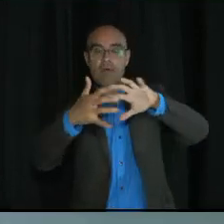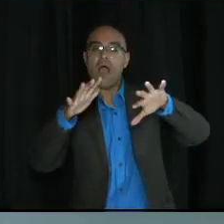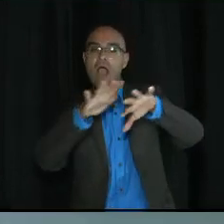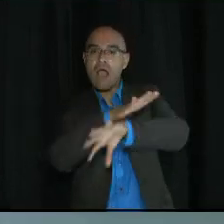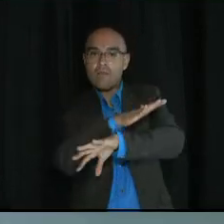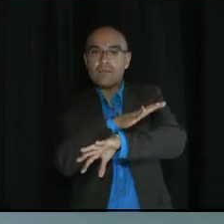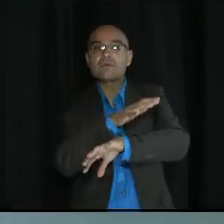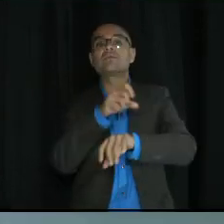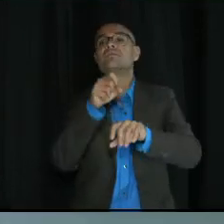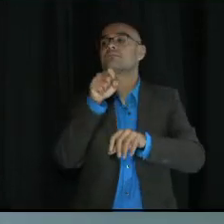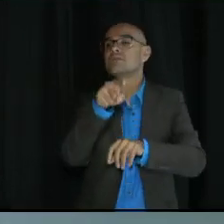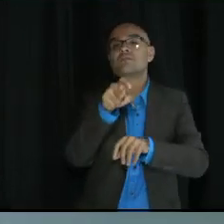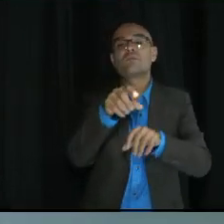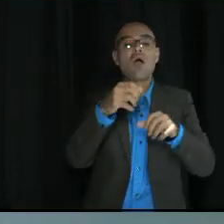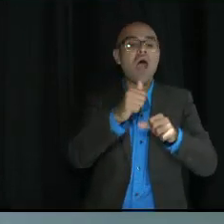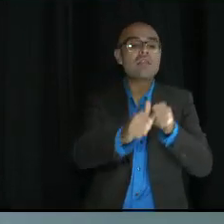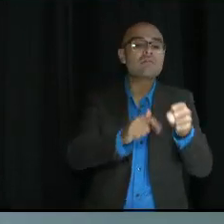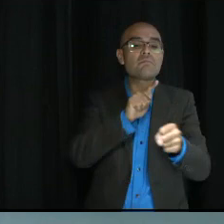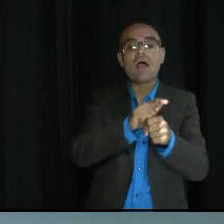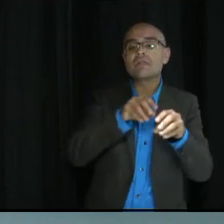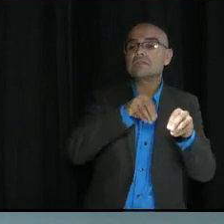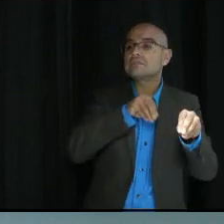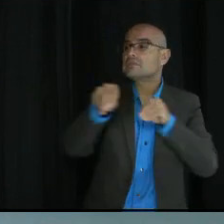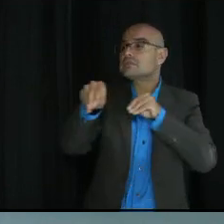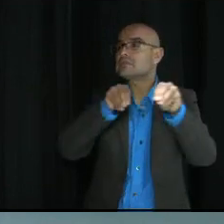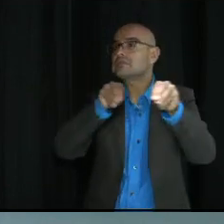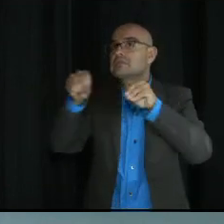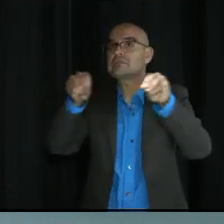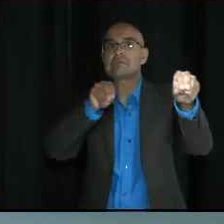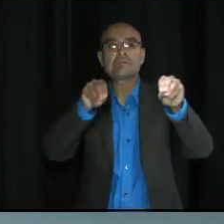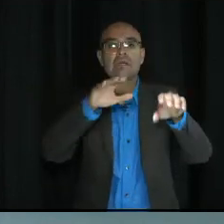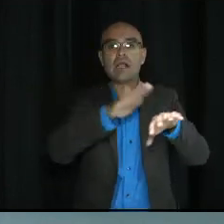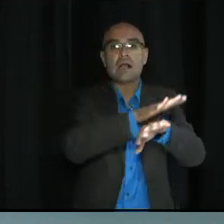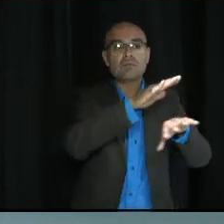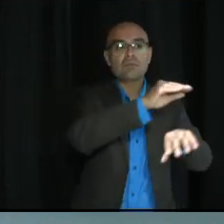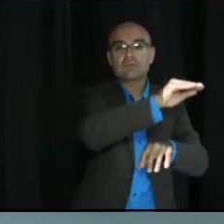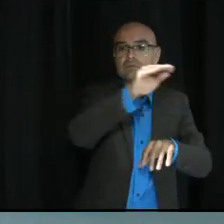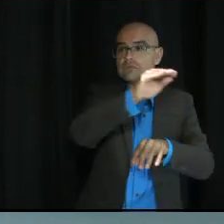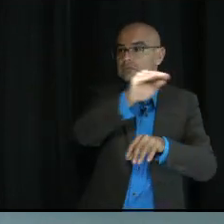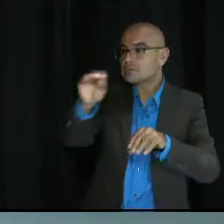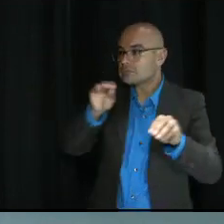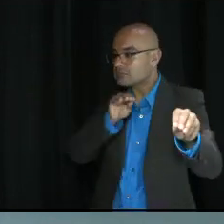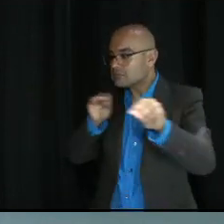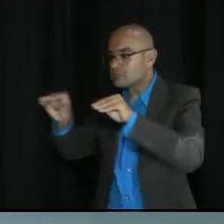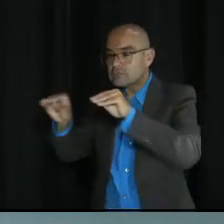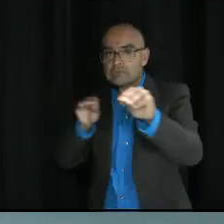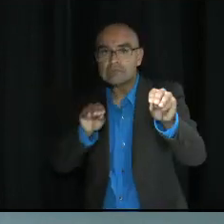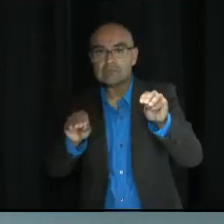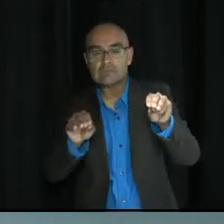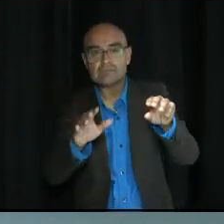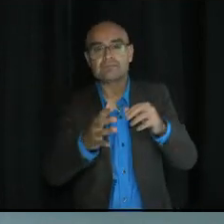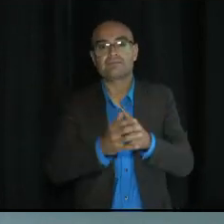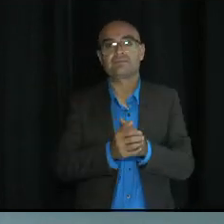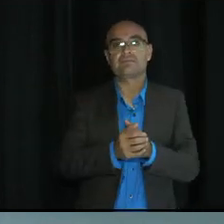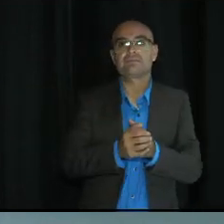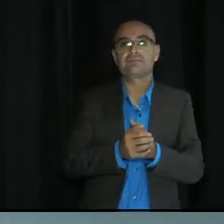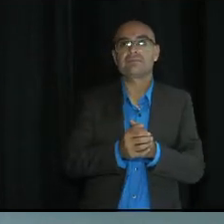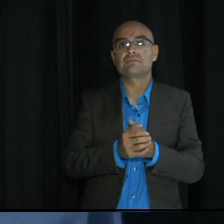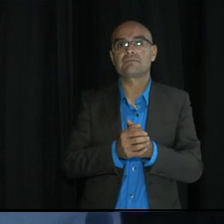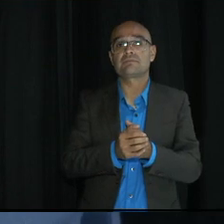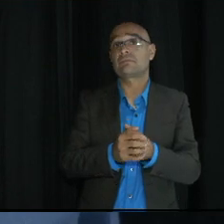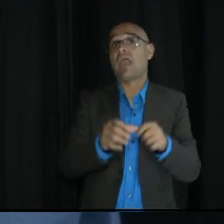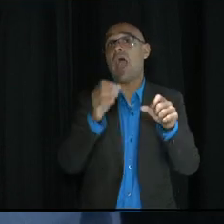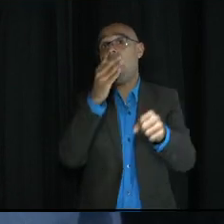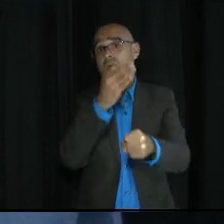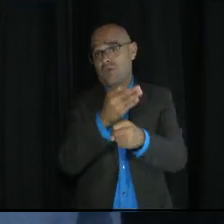también la propagación de fauna nociva, ¿no? De todas estas plagas. Anteriormente estamos en